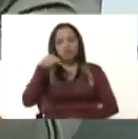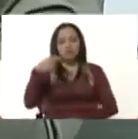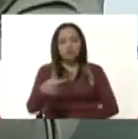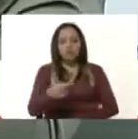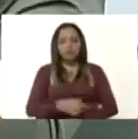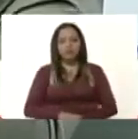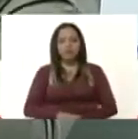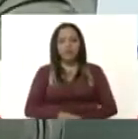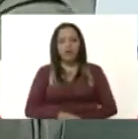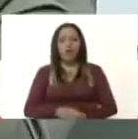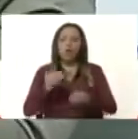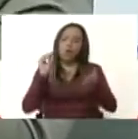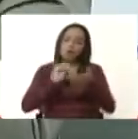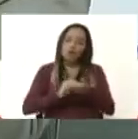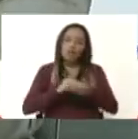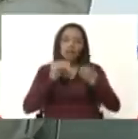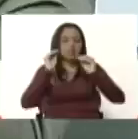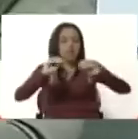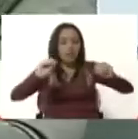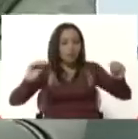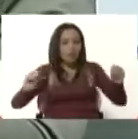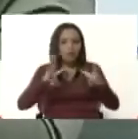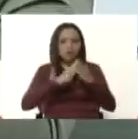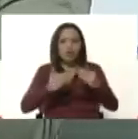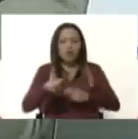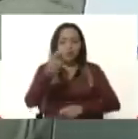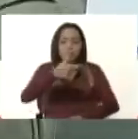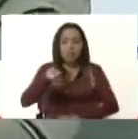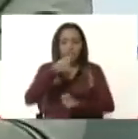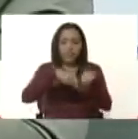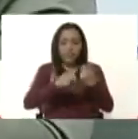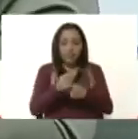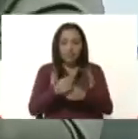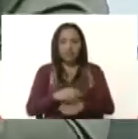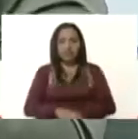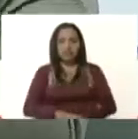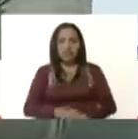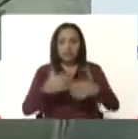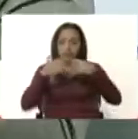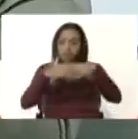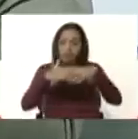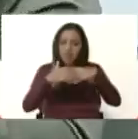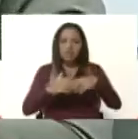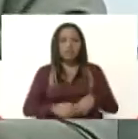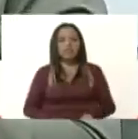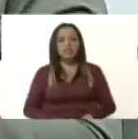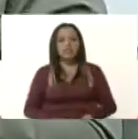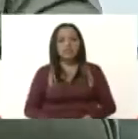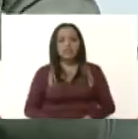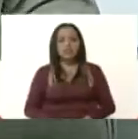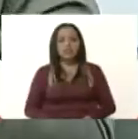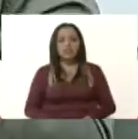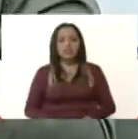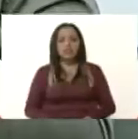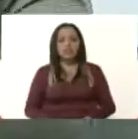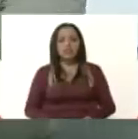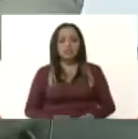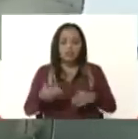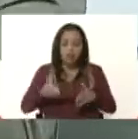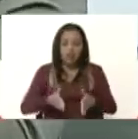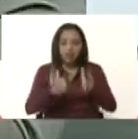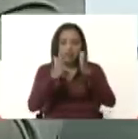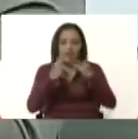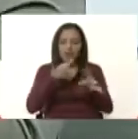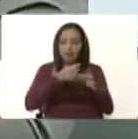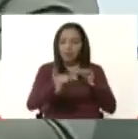hace un llamado tangible a todos los comercios, a todos los empresarios, a todo el sector empresarial del país. La vía es